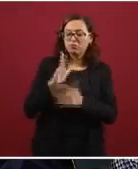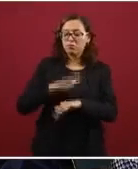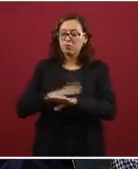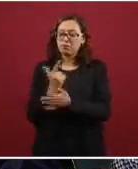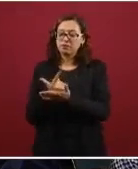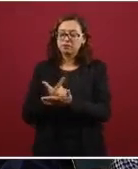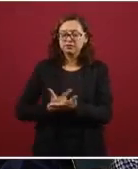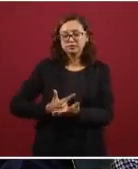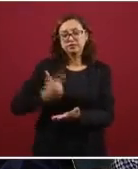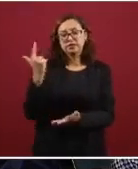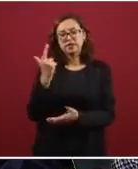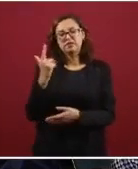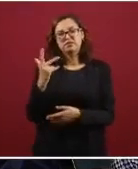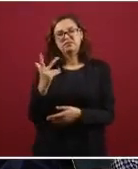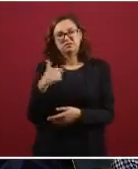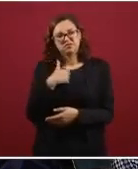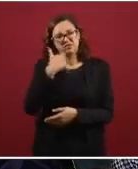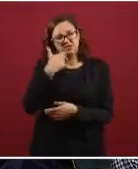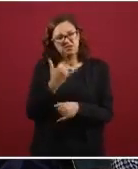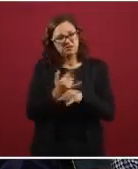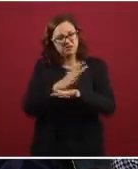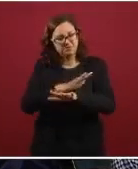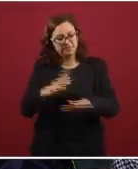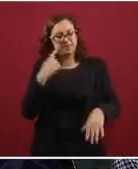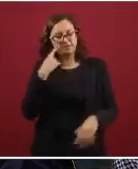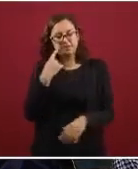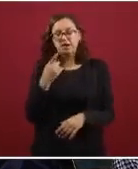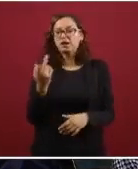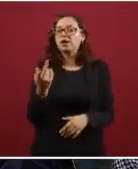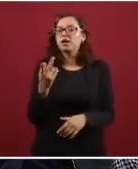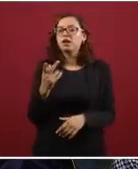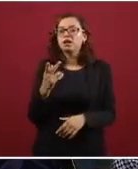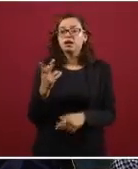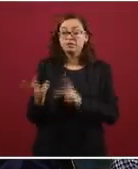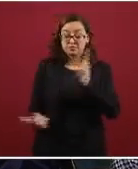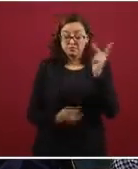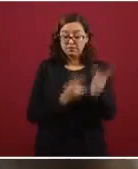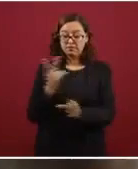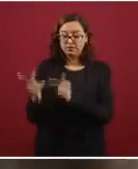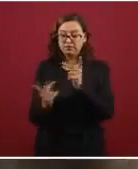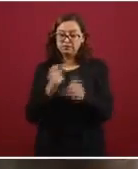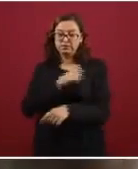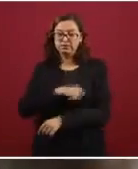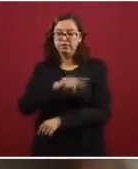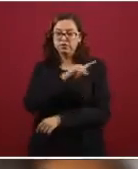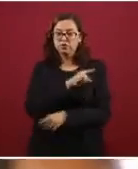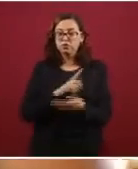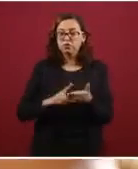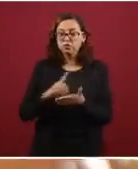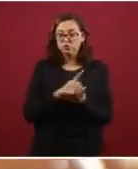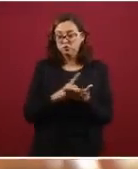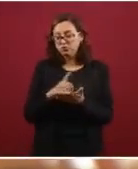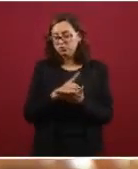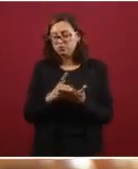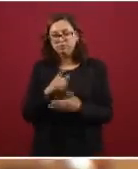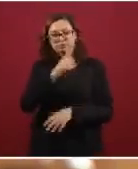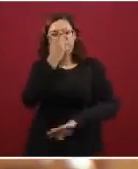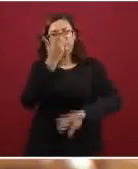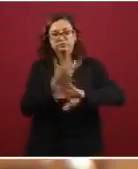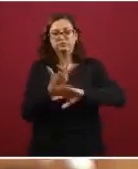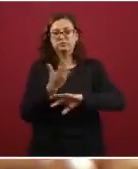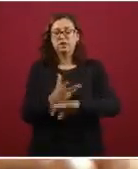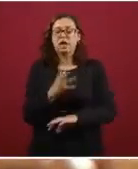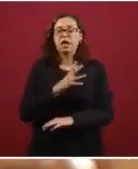ilícitas. Secretario, la Encuesta Nacional sobre Uso de Drogas y Salud revelan que en Estados Unidos existen más